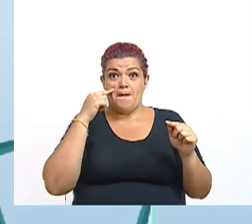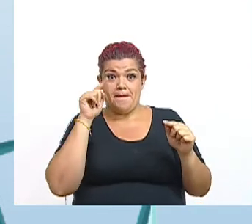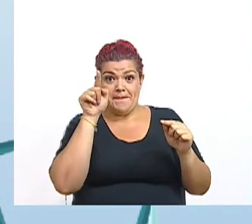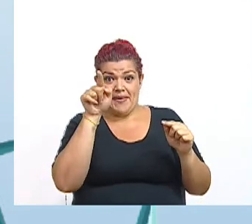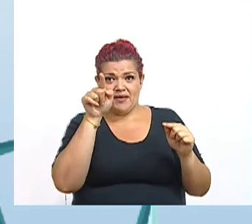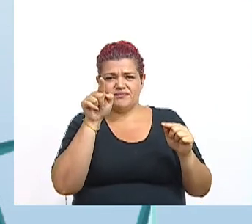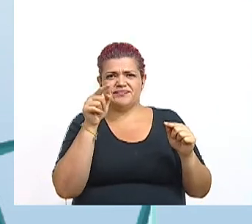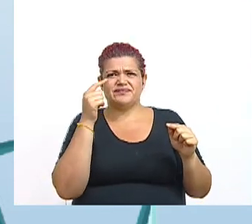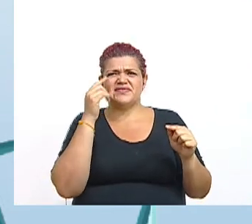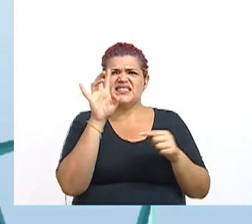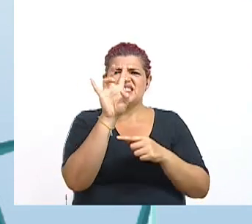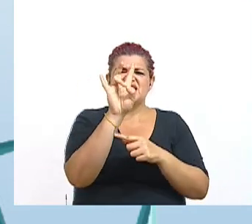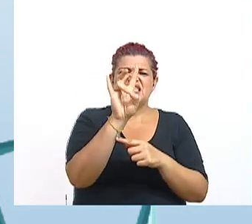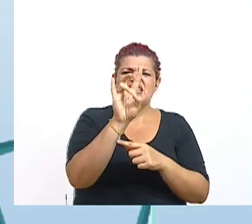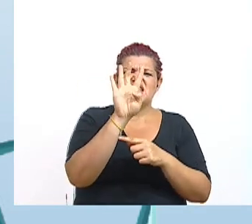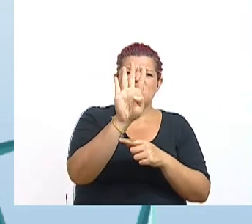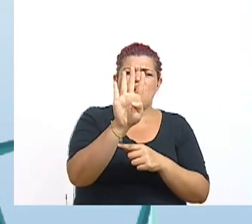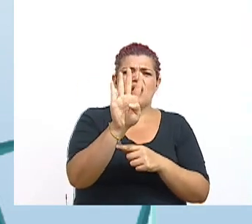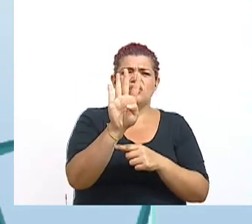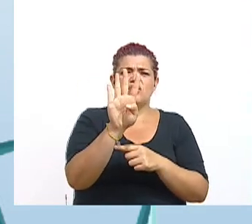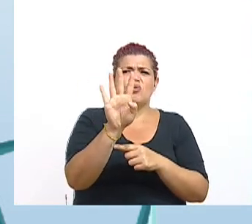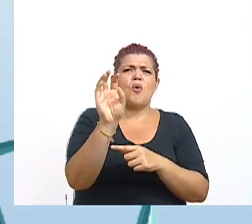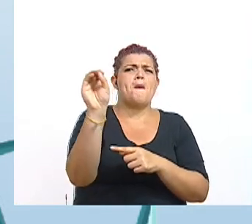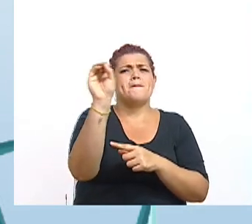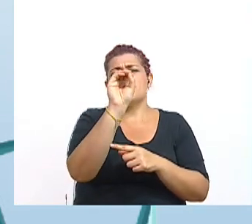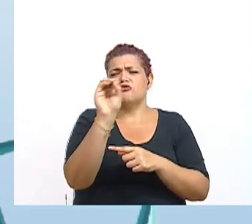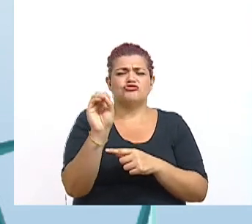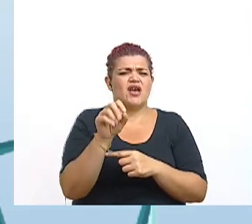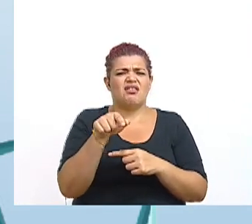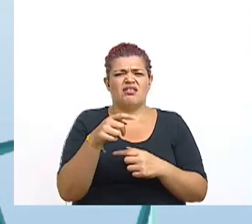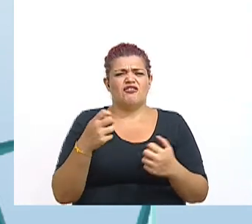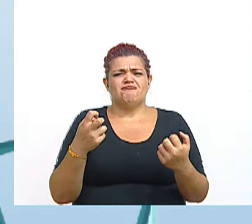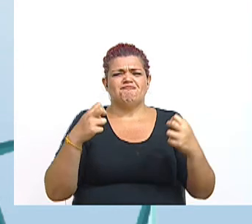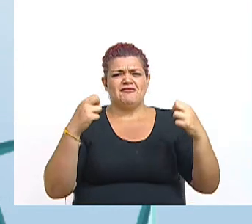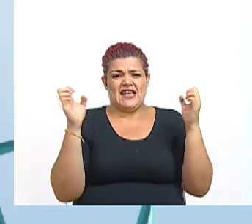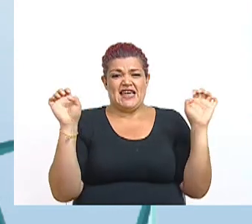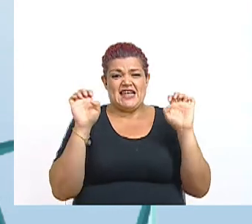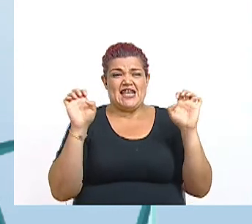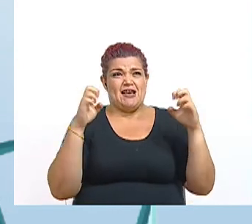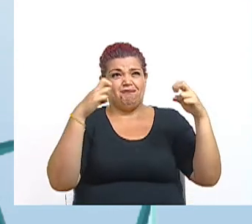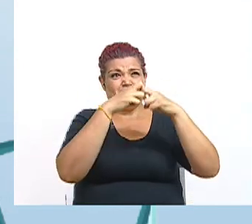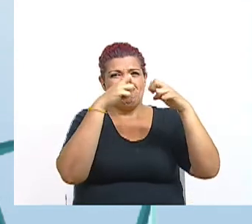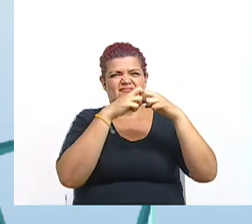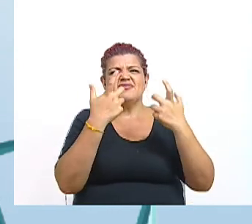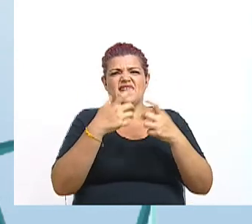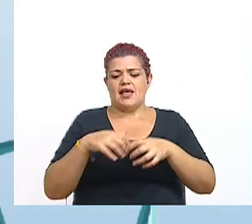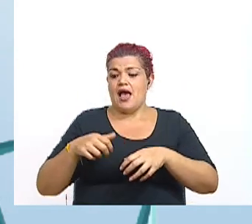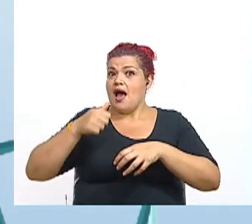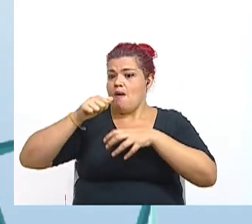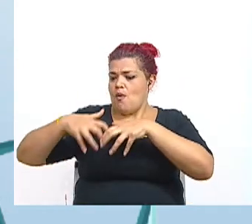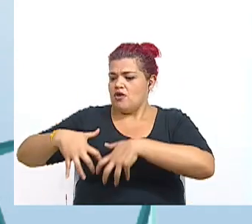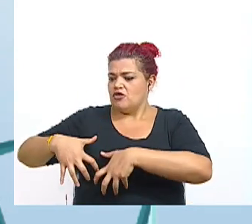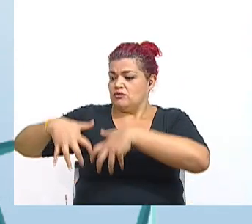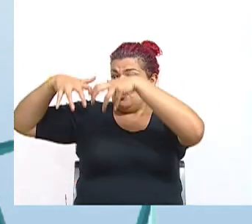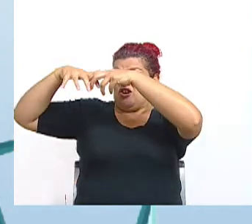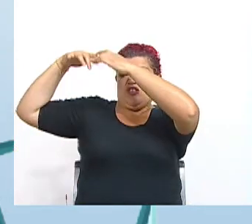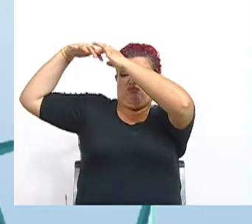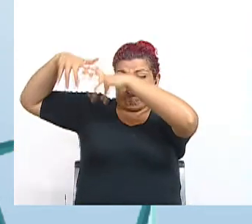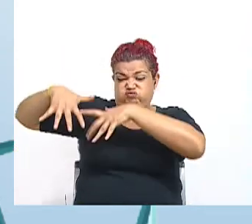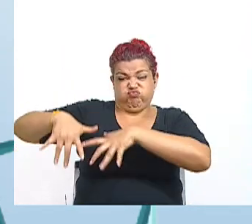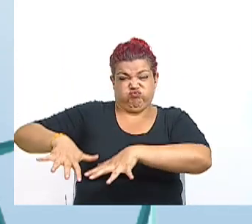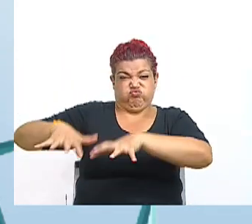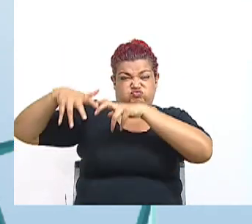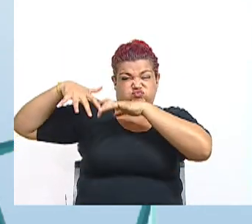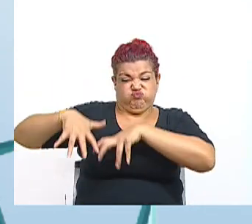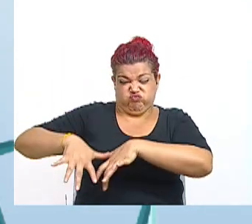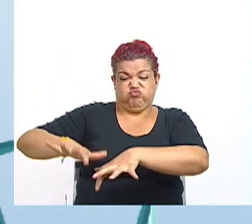el 74% de la energía en Costa Rica proviene precisamente de la fuerza hidráulica. Y si a eso